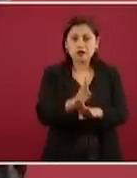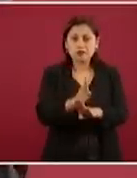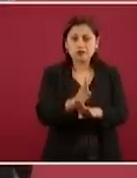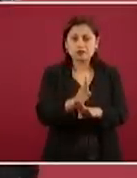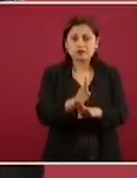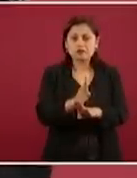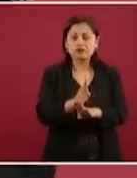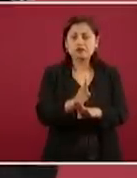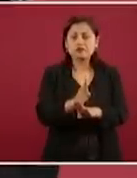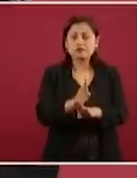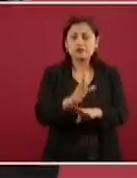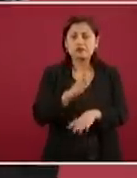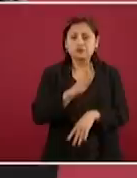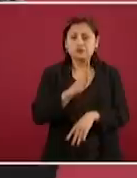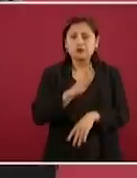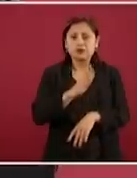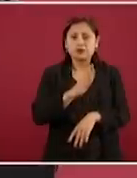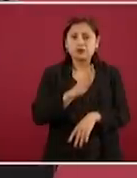en